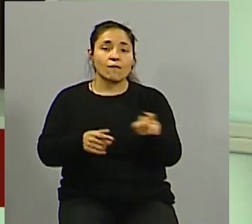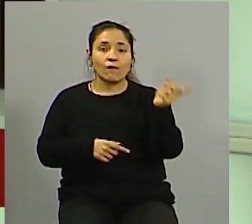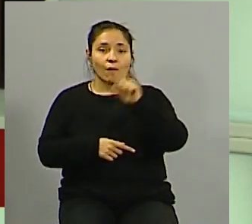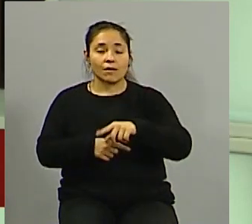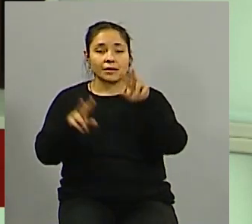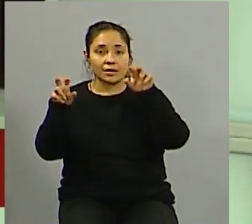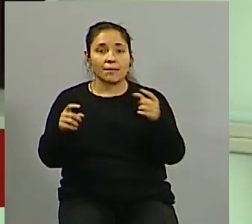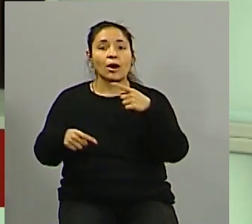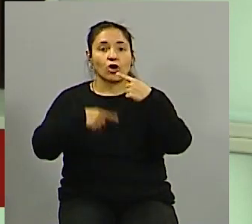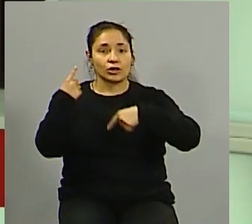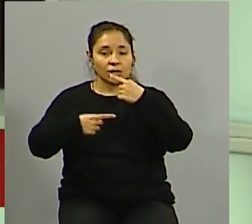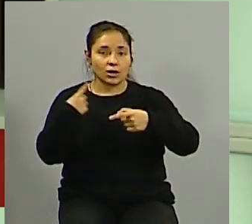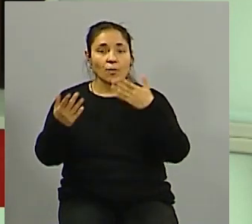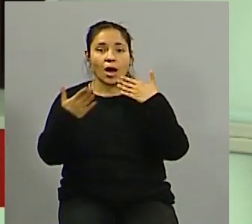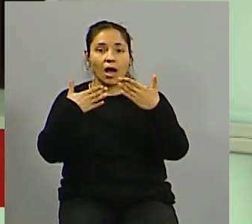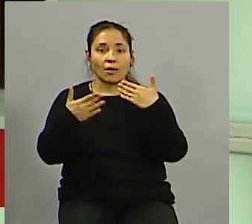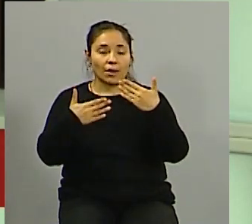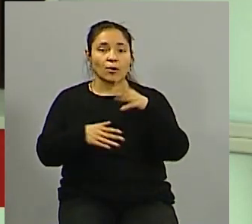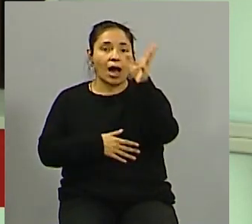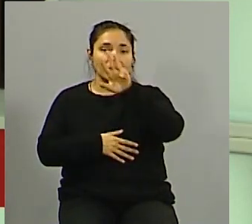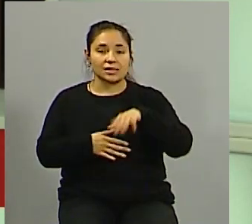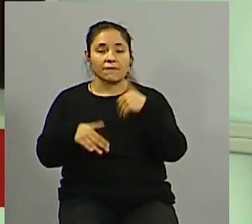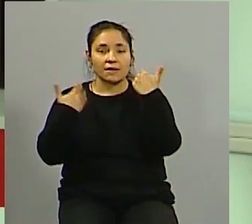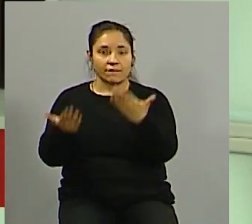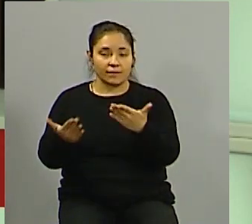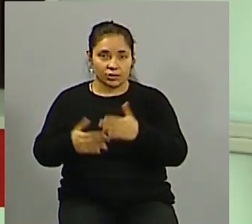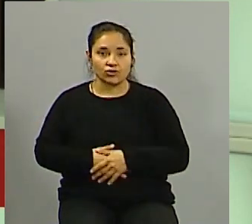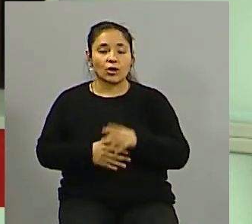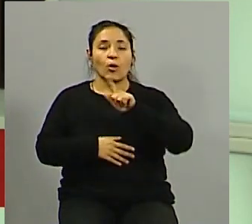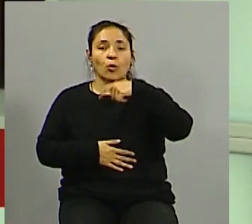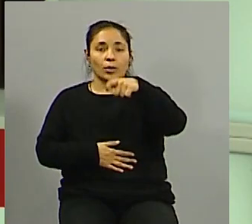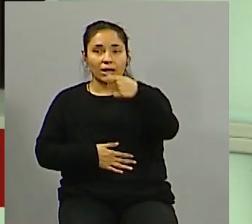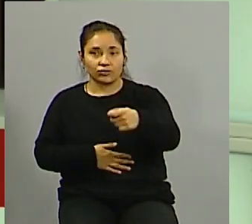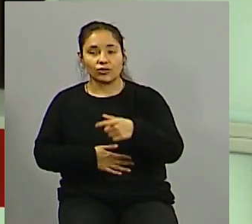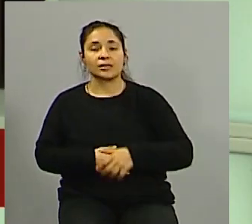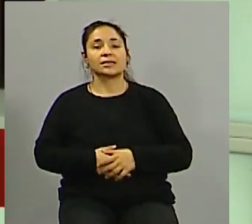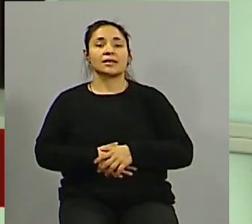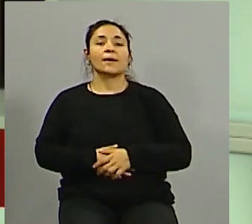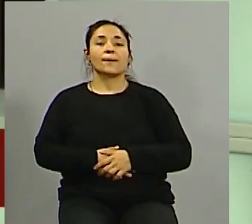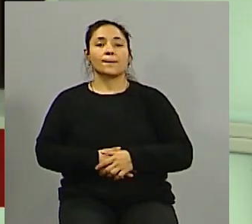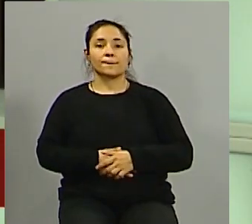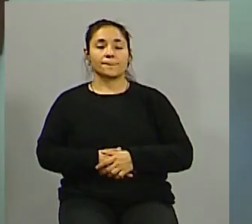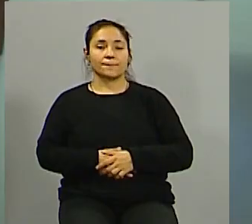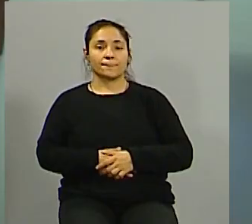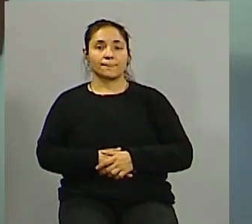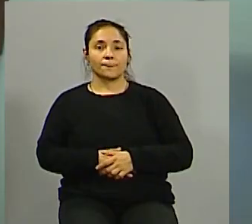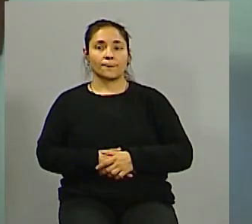seguir hablando de los distintos beneficios que otorga ANSES y el sistema de jubilaciones y pensiones de nuestro país. Ya volvemos.